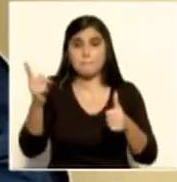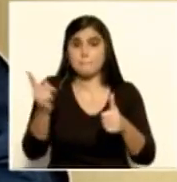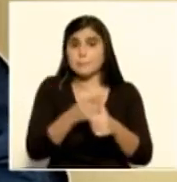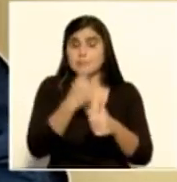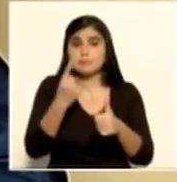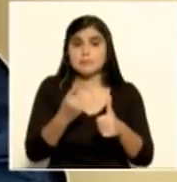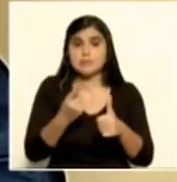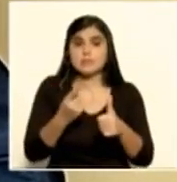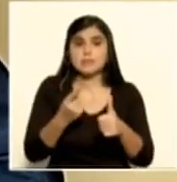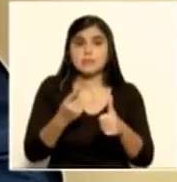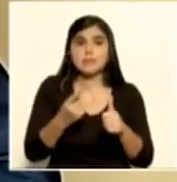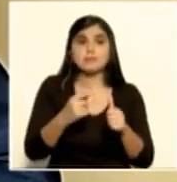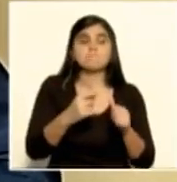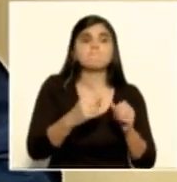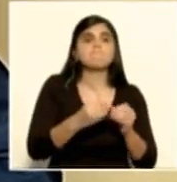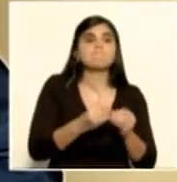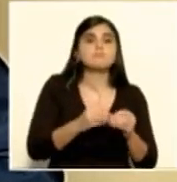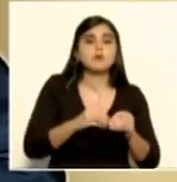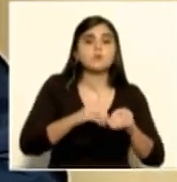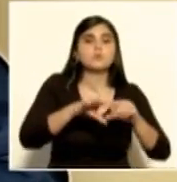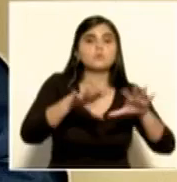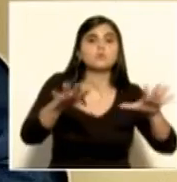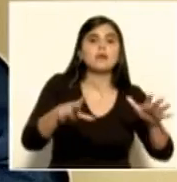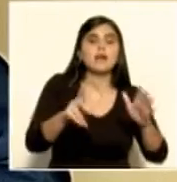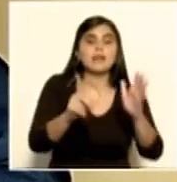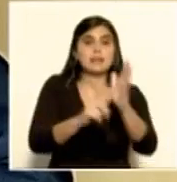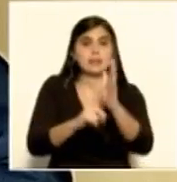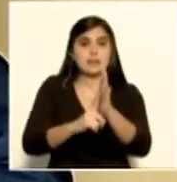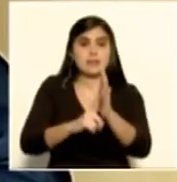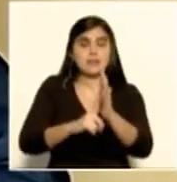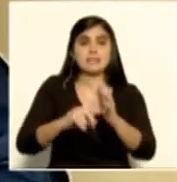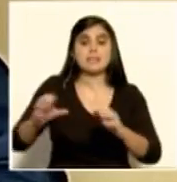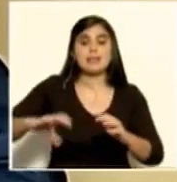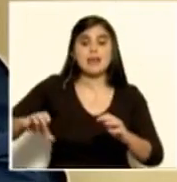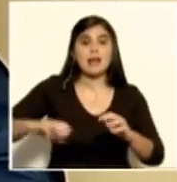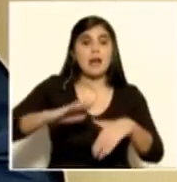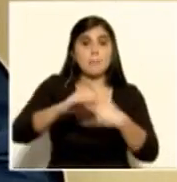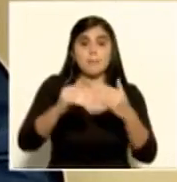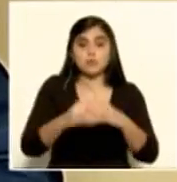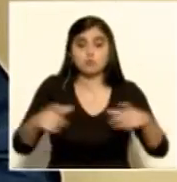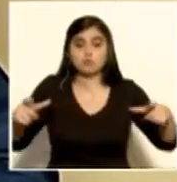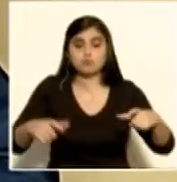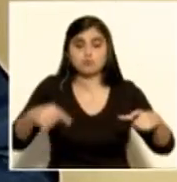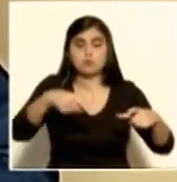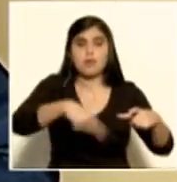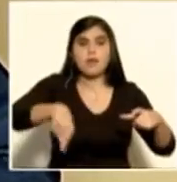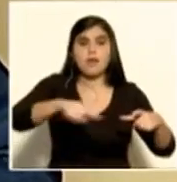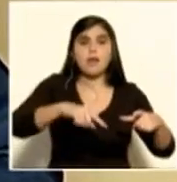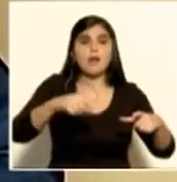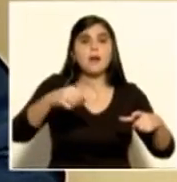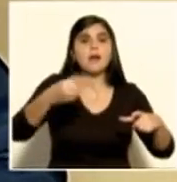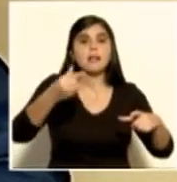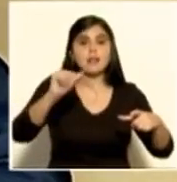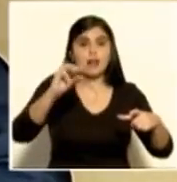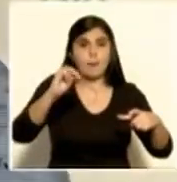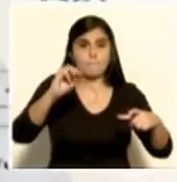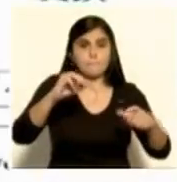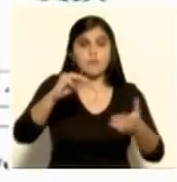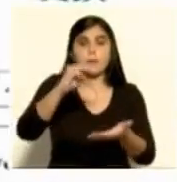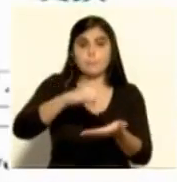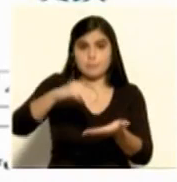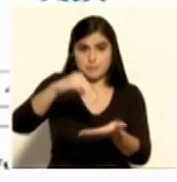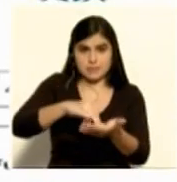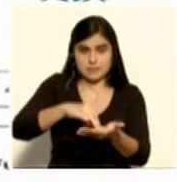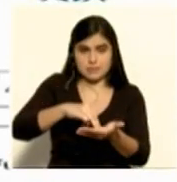el nivel de alerta naranja para toda la región central, o lo que conocemos como Gran Área Metropolitana, y